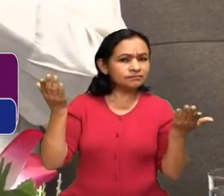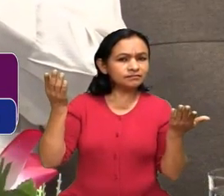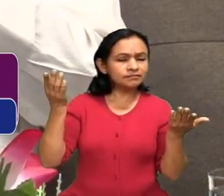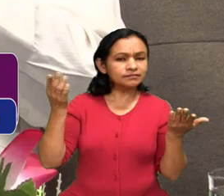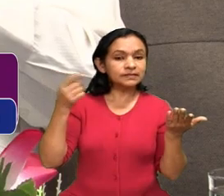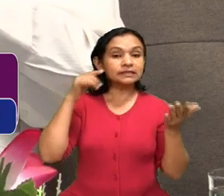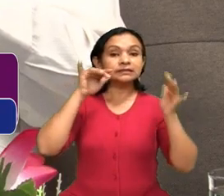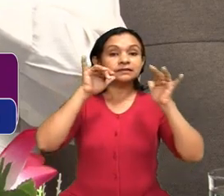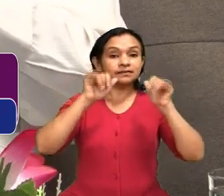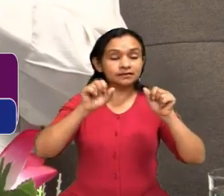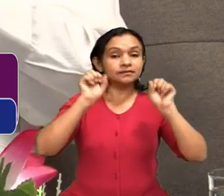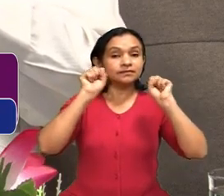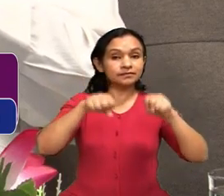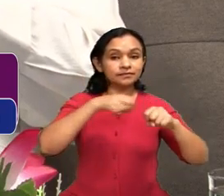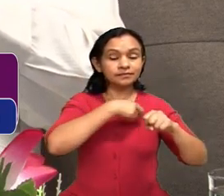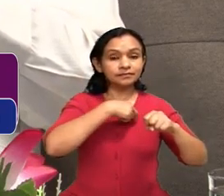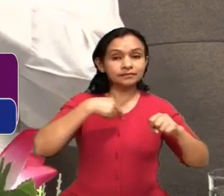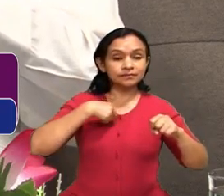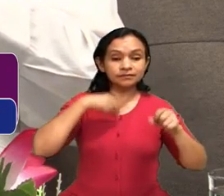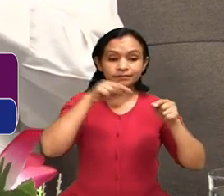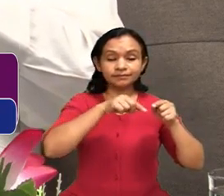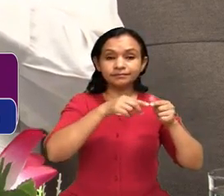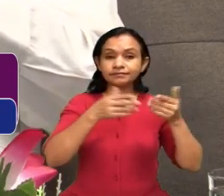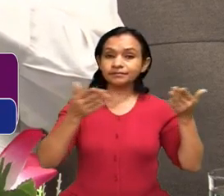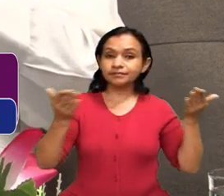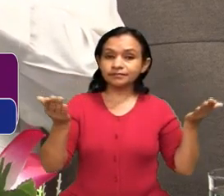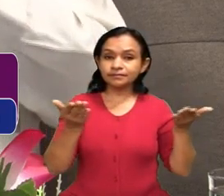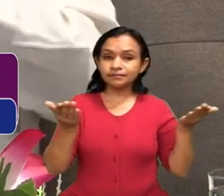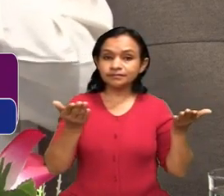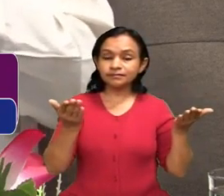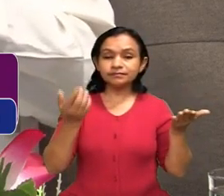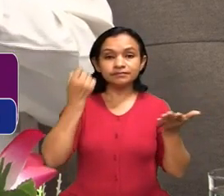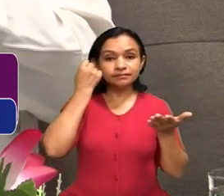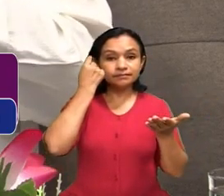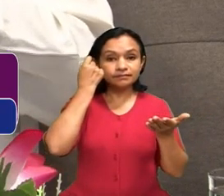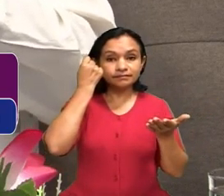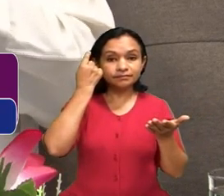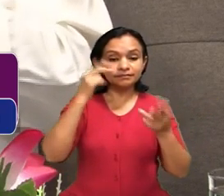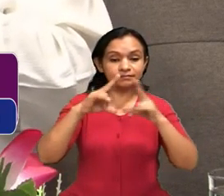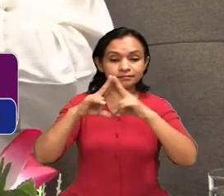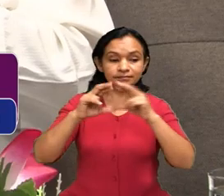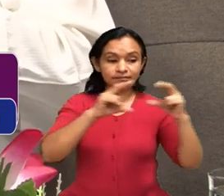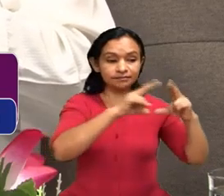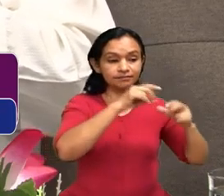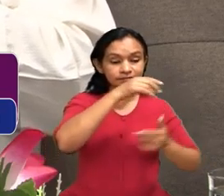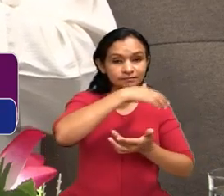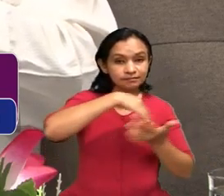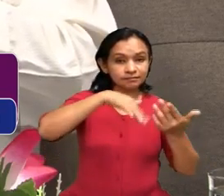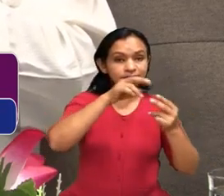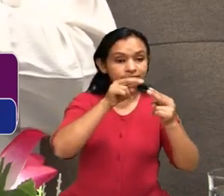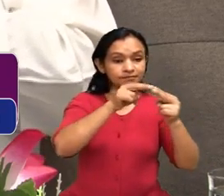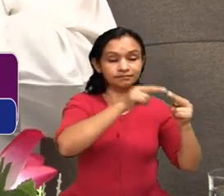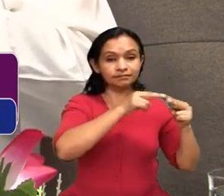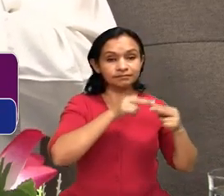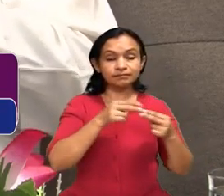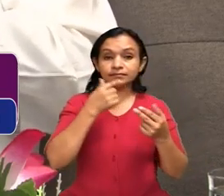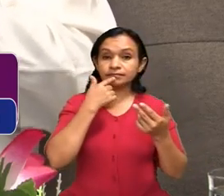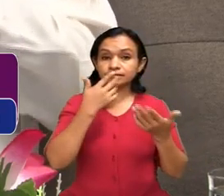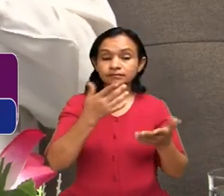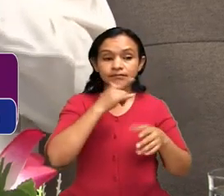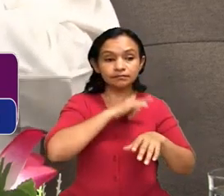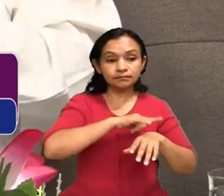ese momento era un momento de entendernos entre nicaragüenses. Y fue por eso que